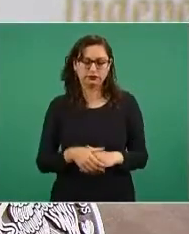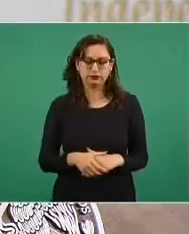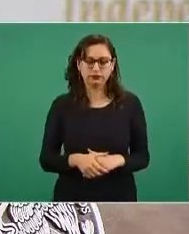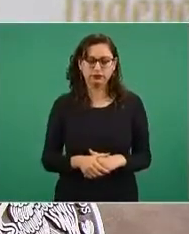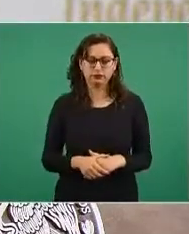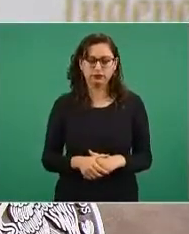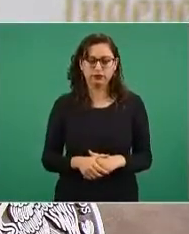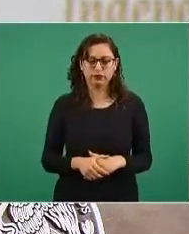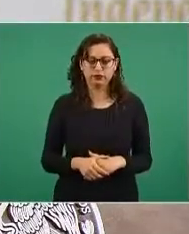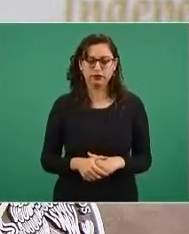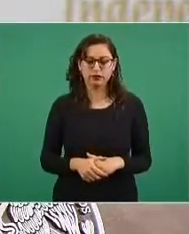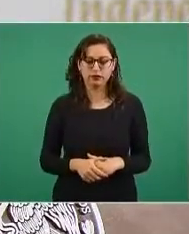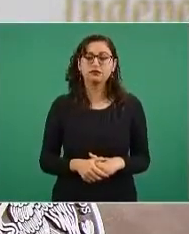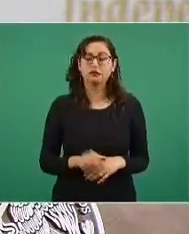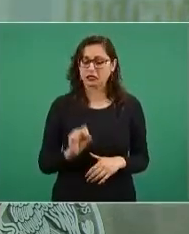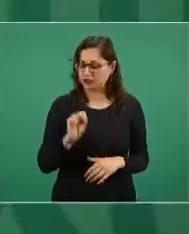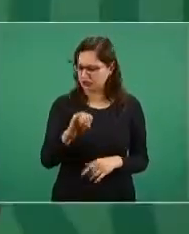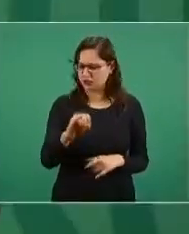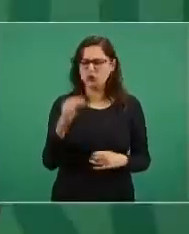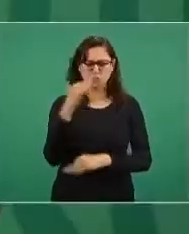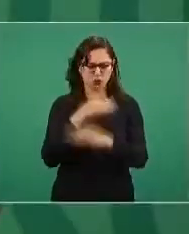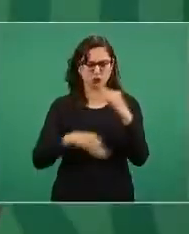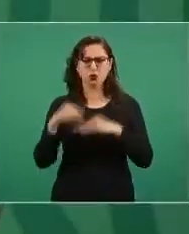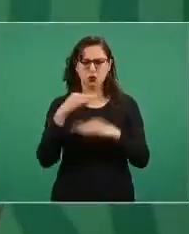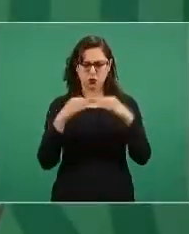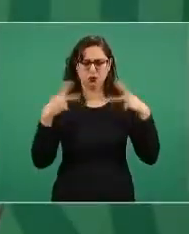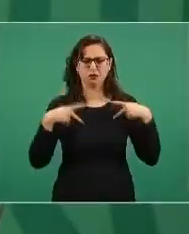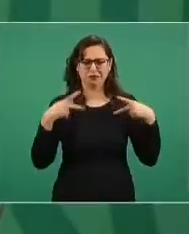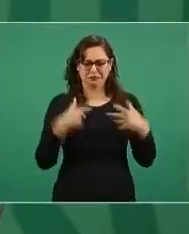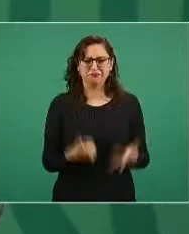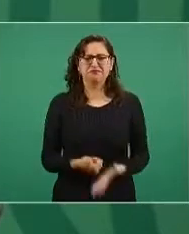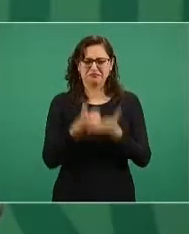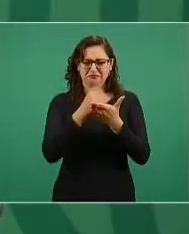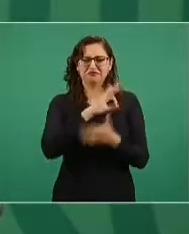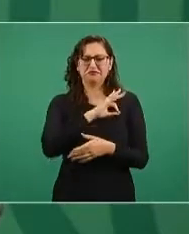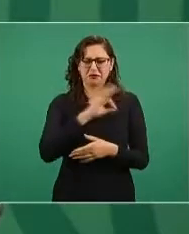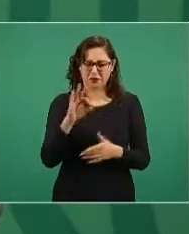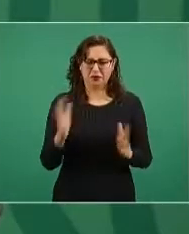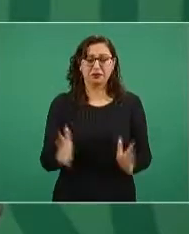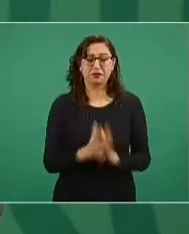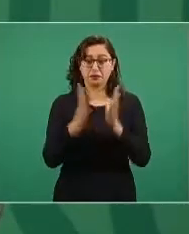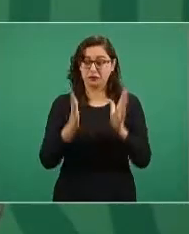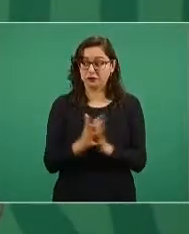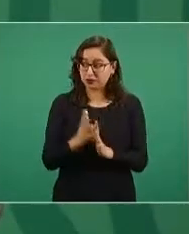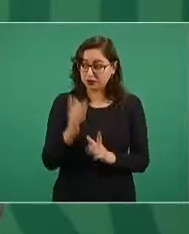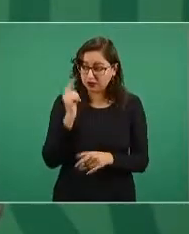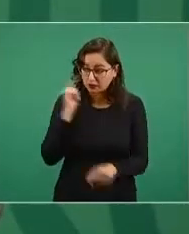nos van a ayudar todos tienen que ayudar. Y al abusivo,